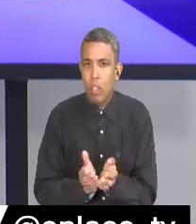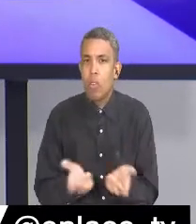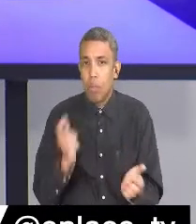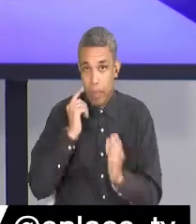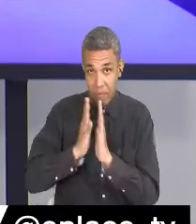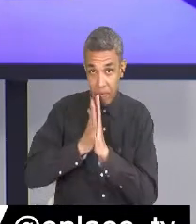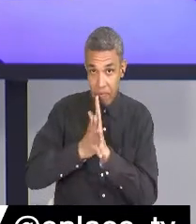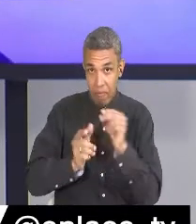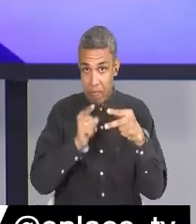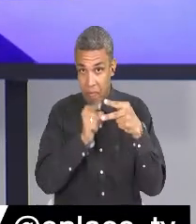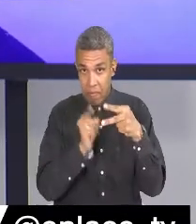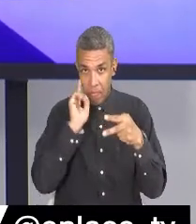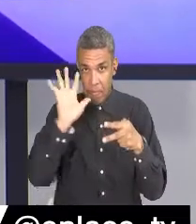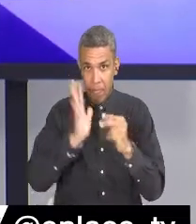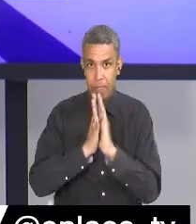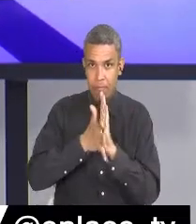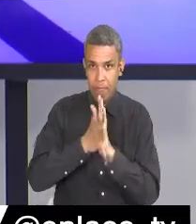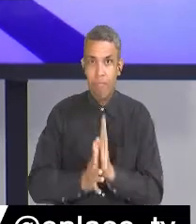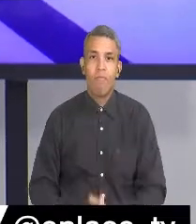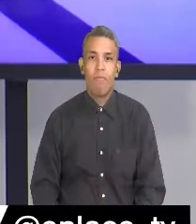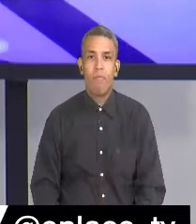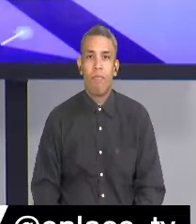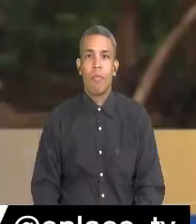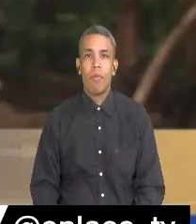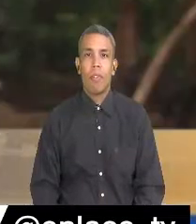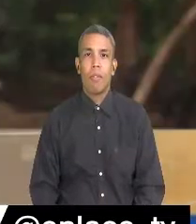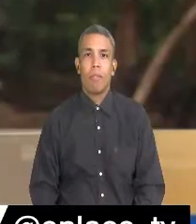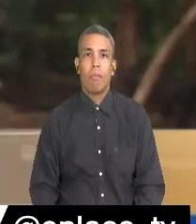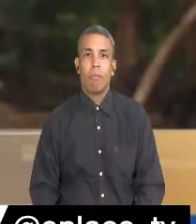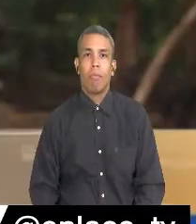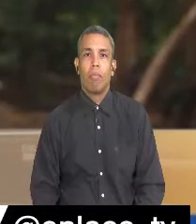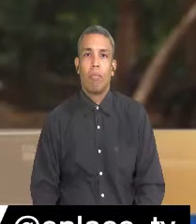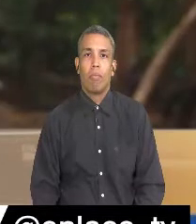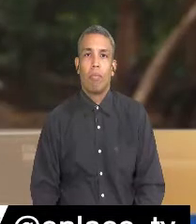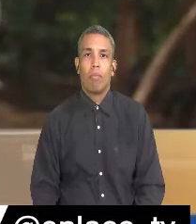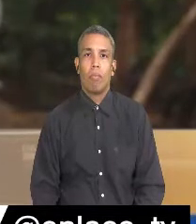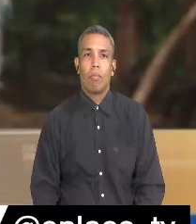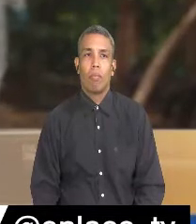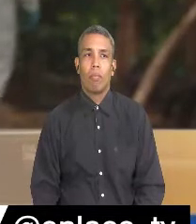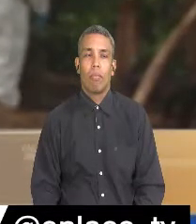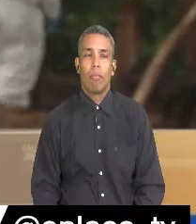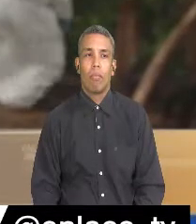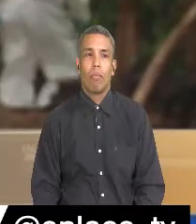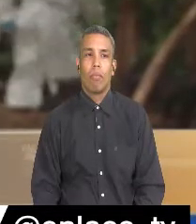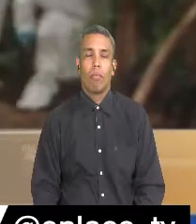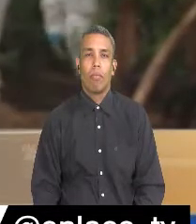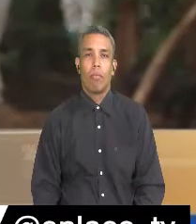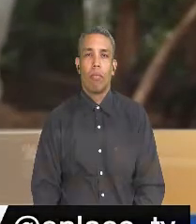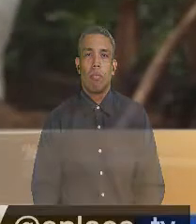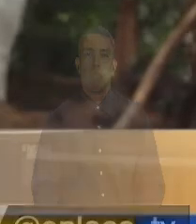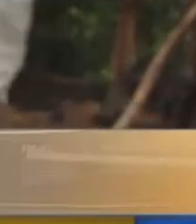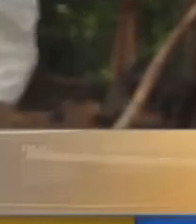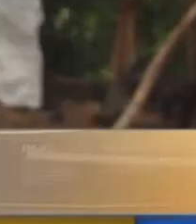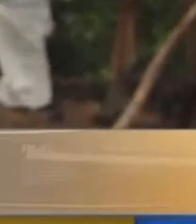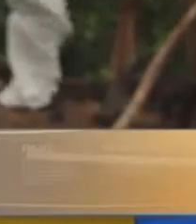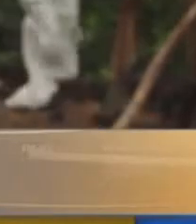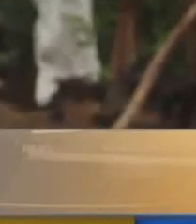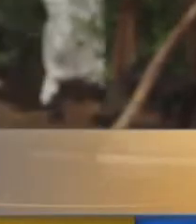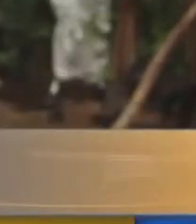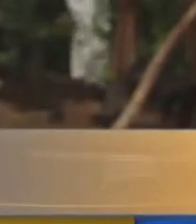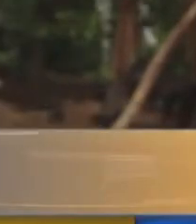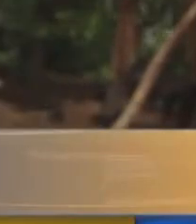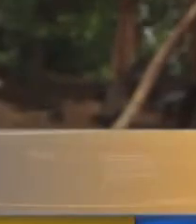informaciones serán desarrolladas en la presente emisión. Bienvenidos. Hombre de 53 años decidió quitarse la vida en el barrio Villa Esperanza de la